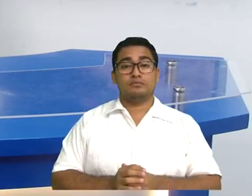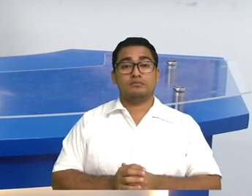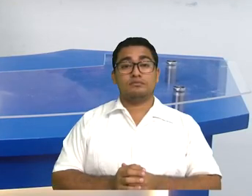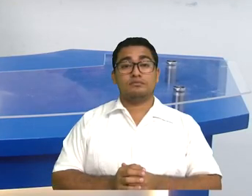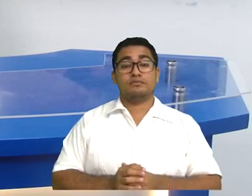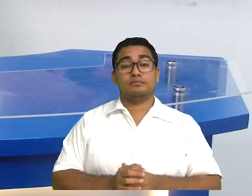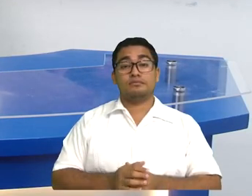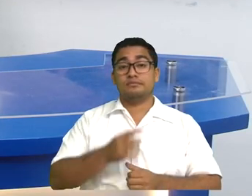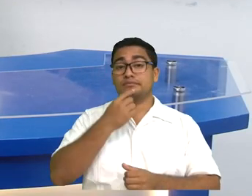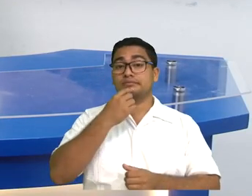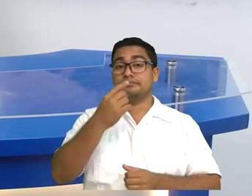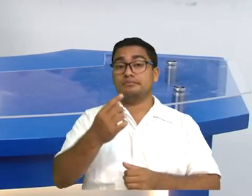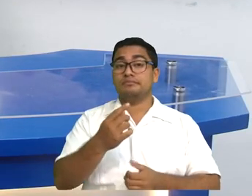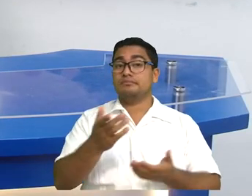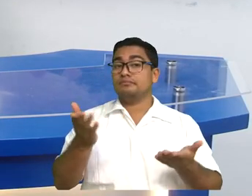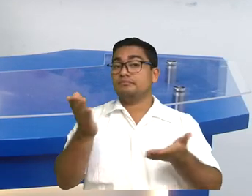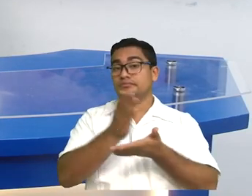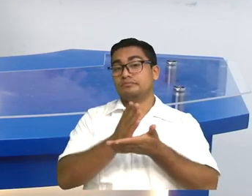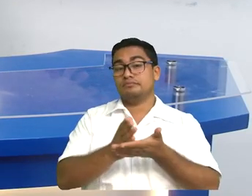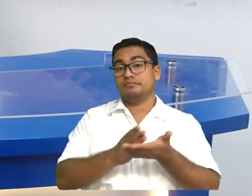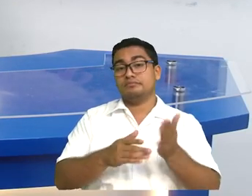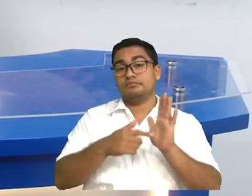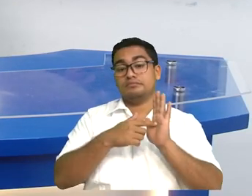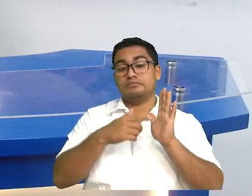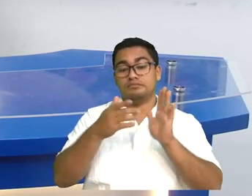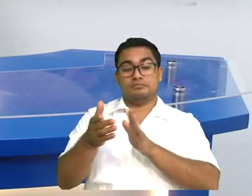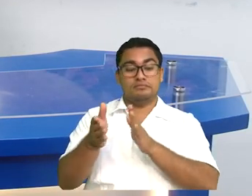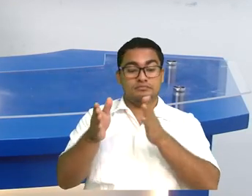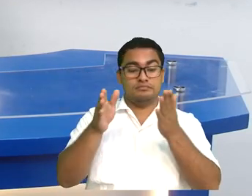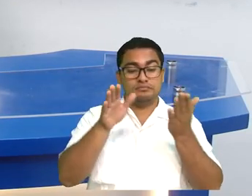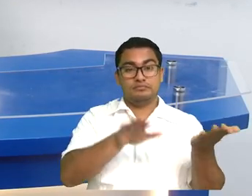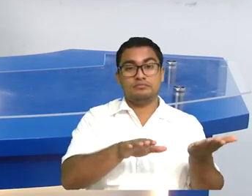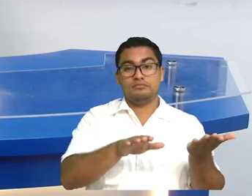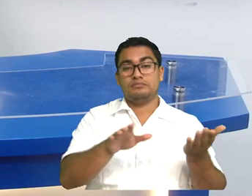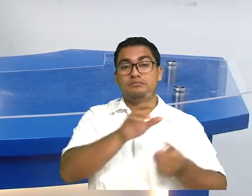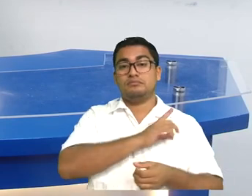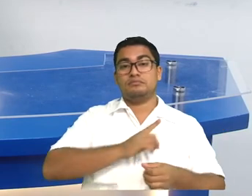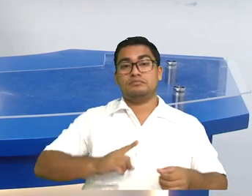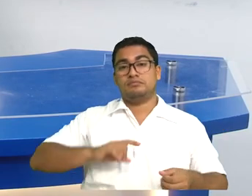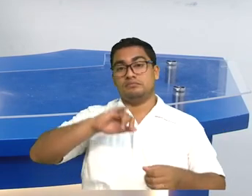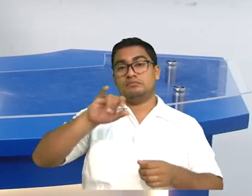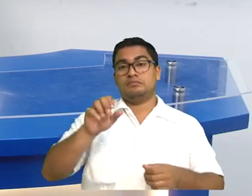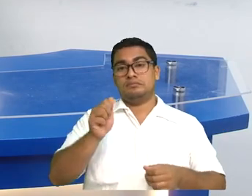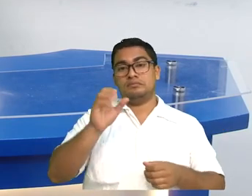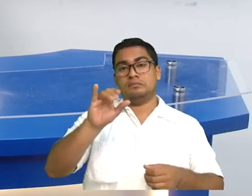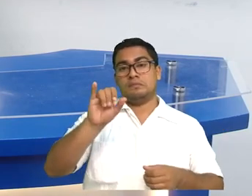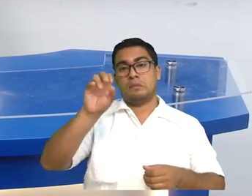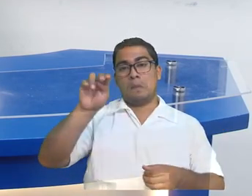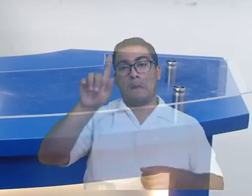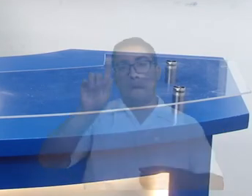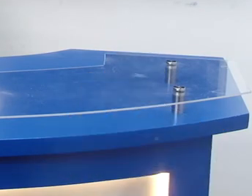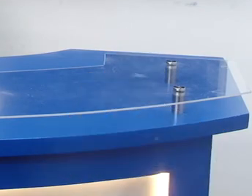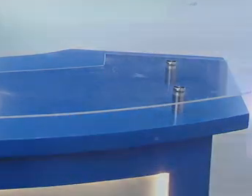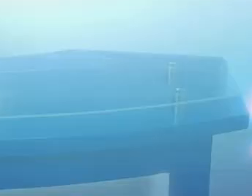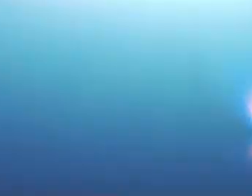Ahora les dejamos con algunas reacciones sobre el tránsito a la inmortalidad del diputado Jacinto Suárez. Veamos.